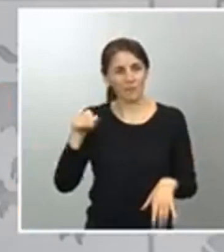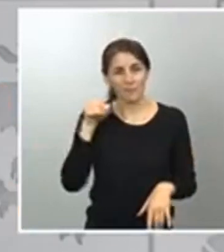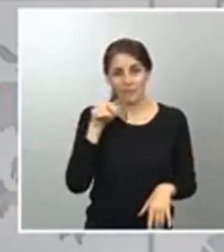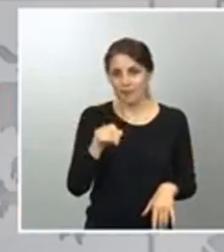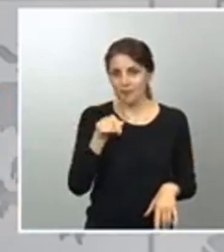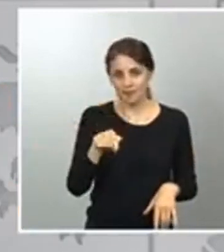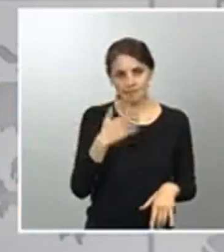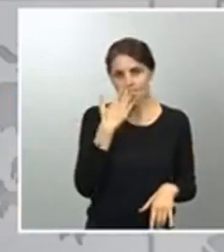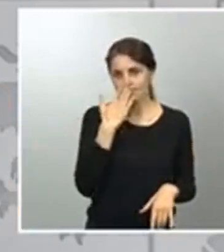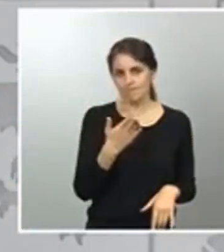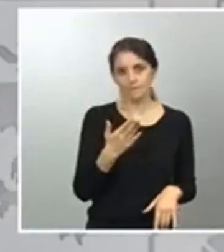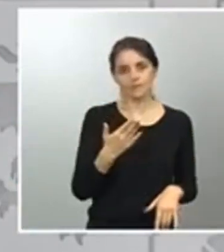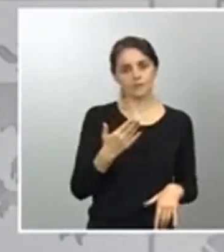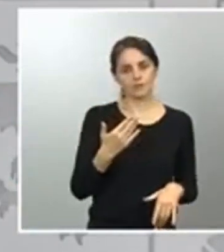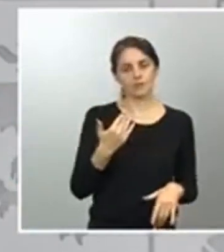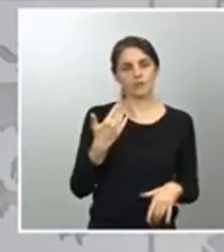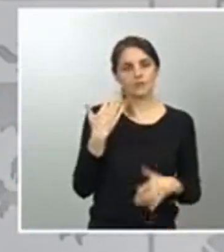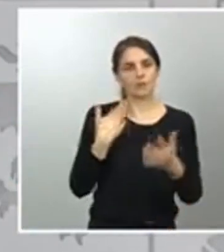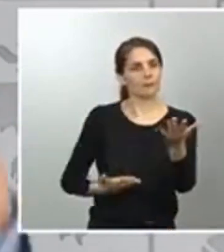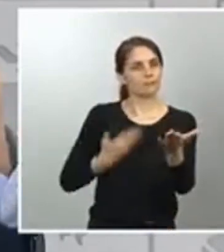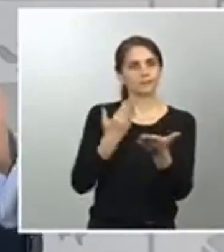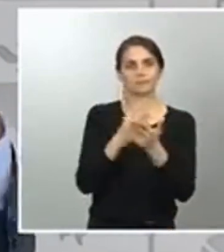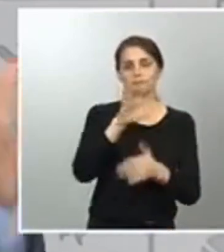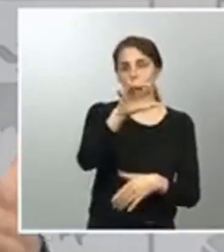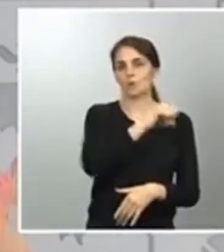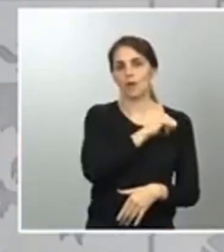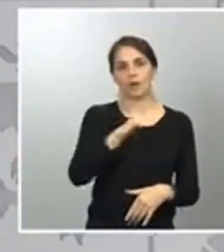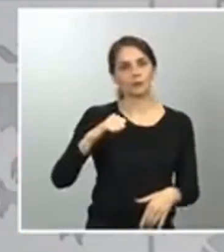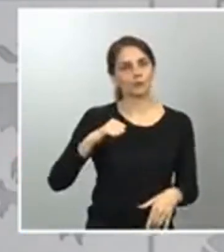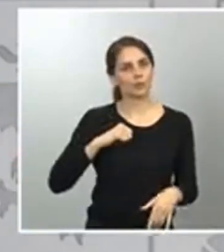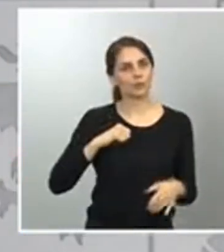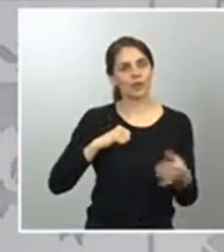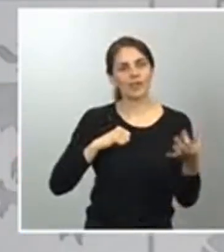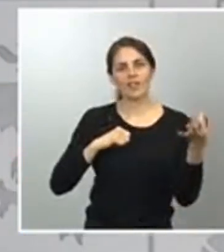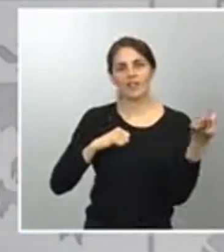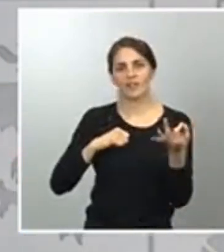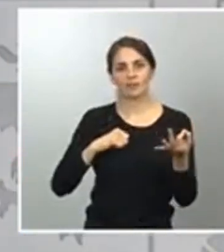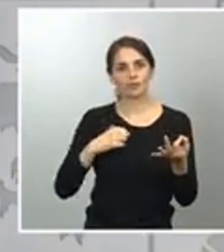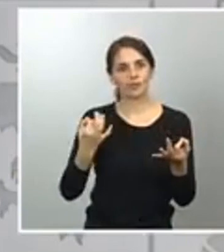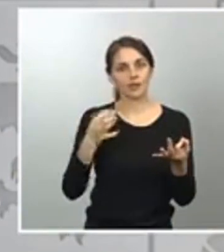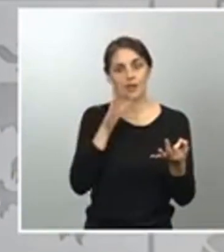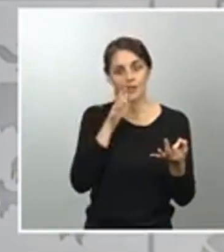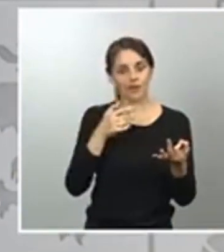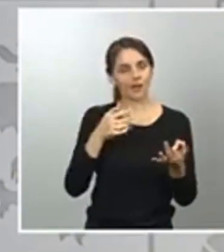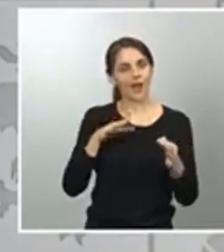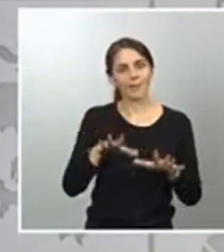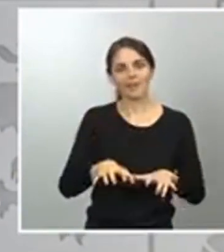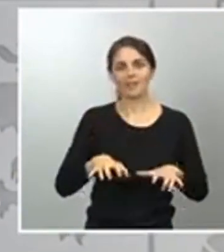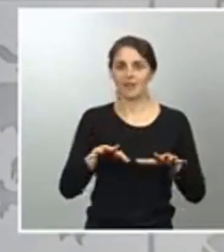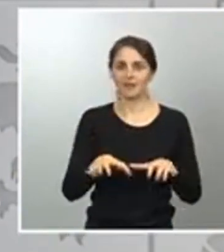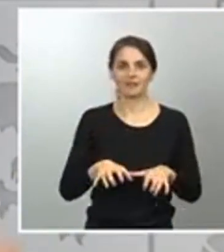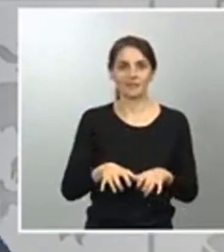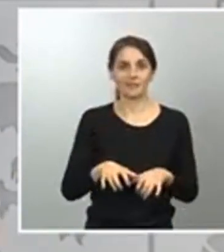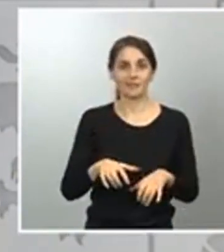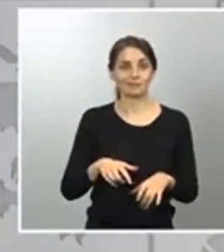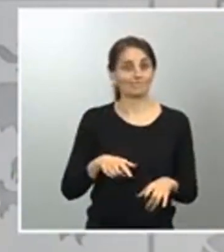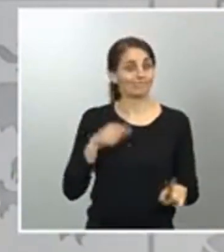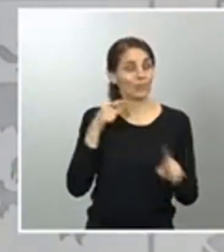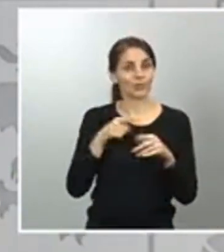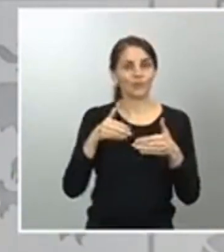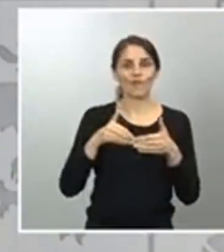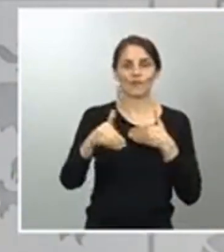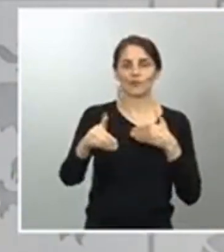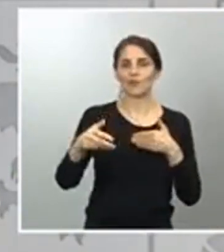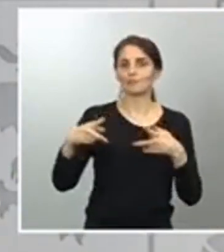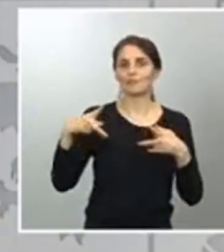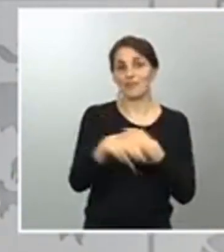y a las comunidades autónomas de extraer lecciones para que en un futuro no nos vuelva a ocurrir. Pero, mientras tanto, ¿qué es